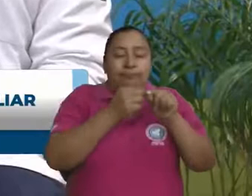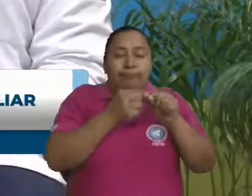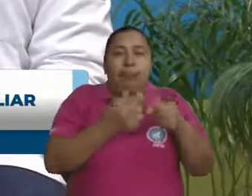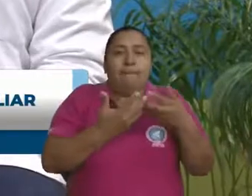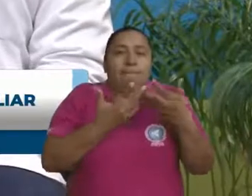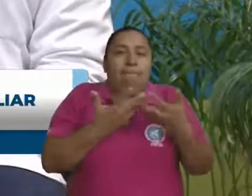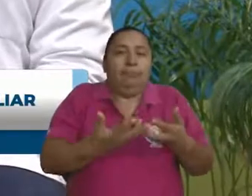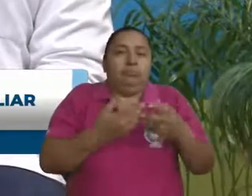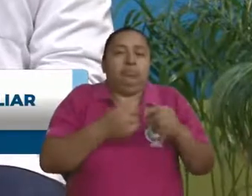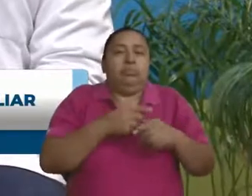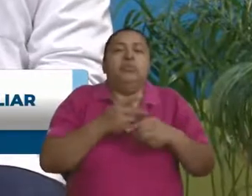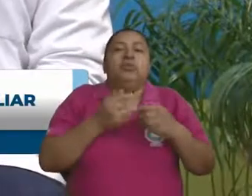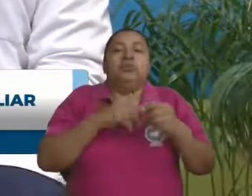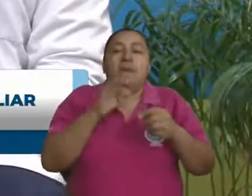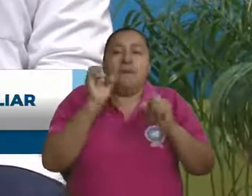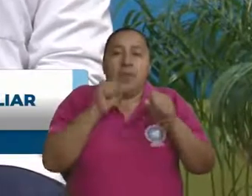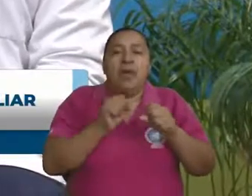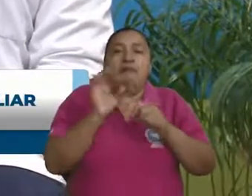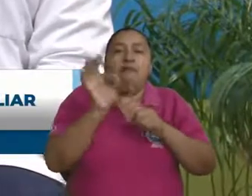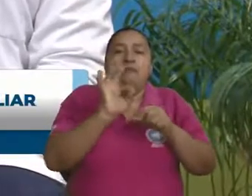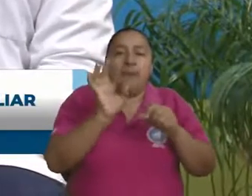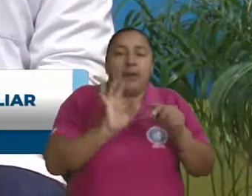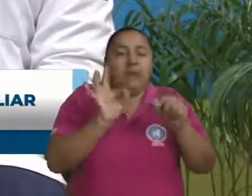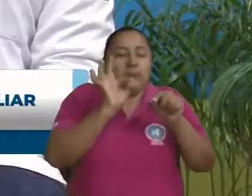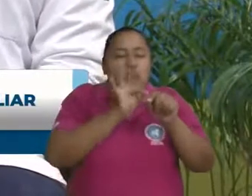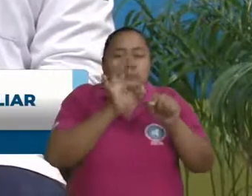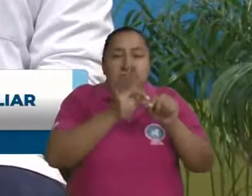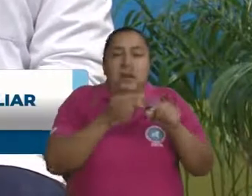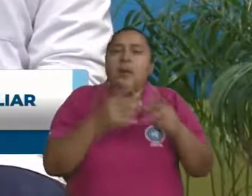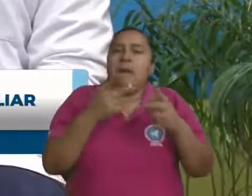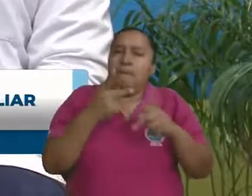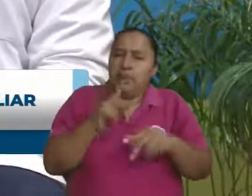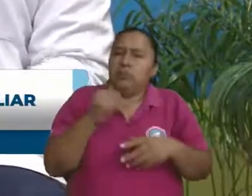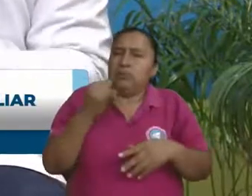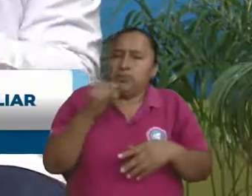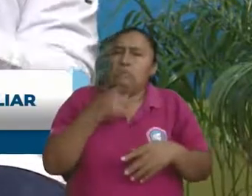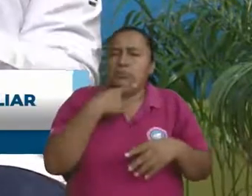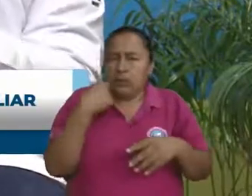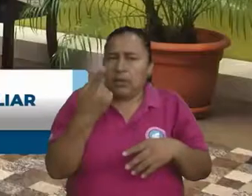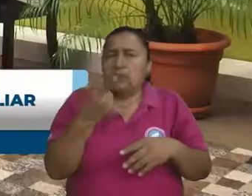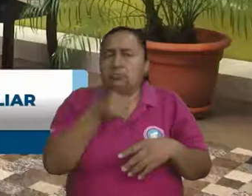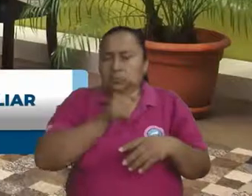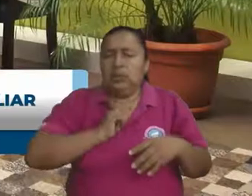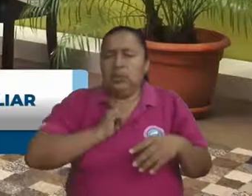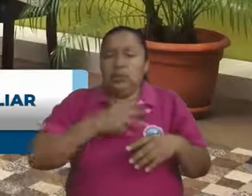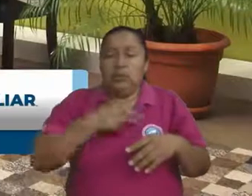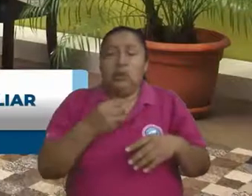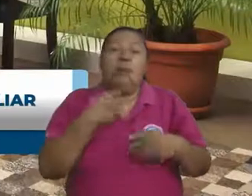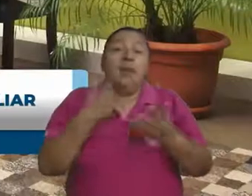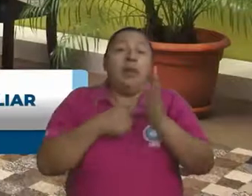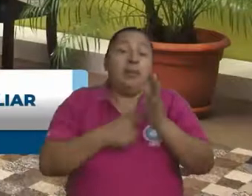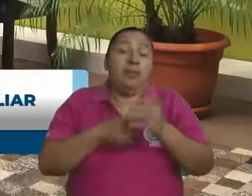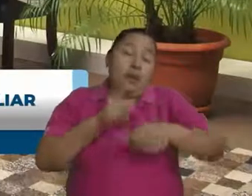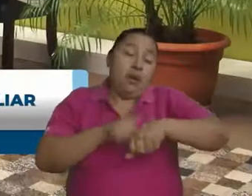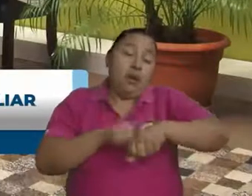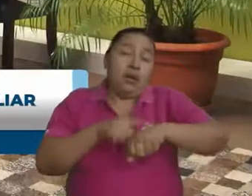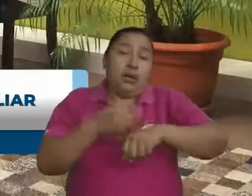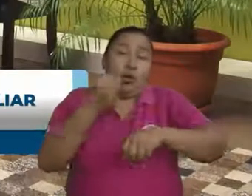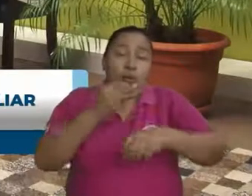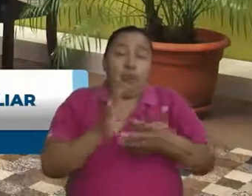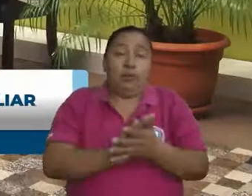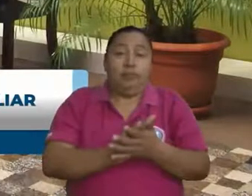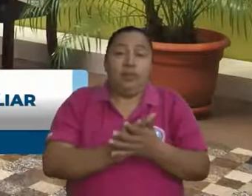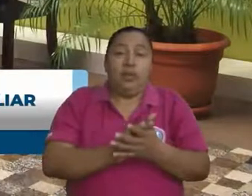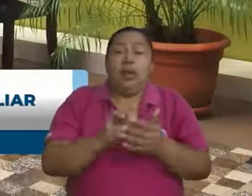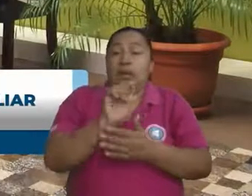con esto la formación de cálculos biliares. Pero sí, tenés razón, tiene que ver también con el momento en que nosotros nos alimentamos. El